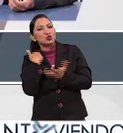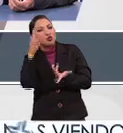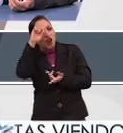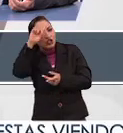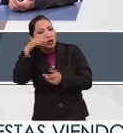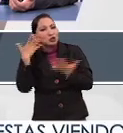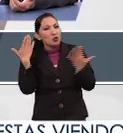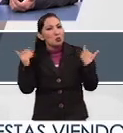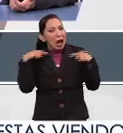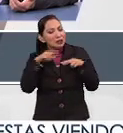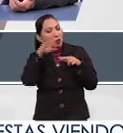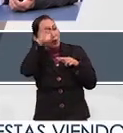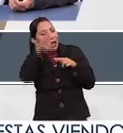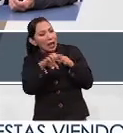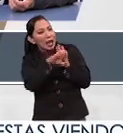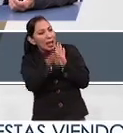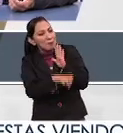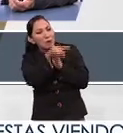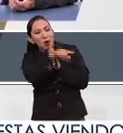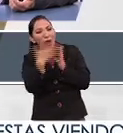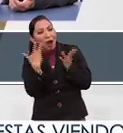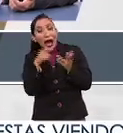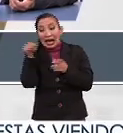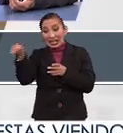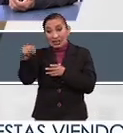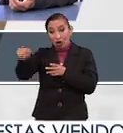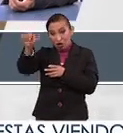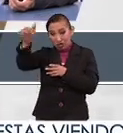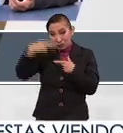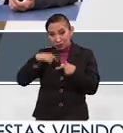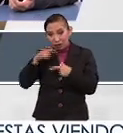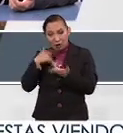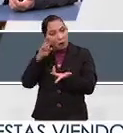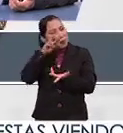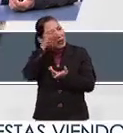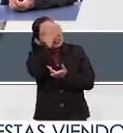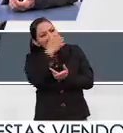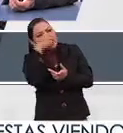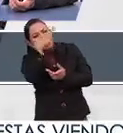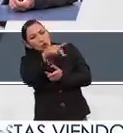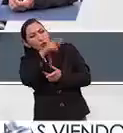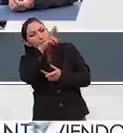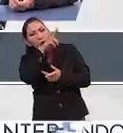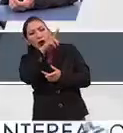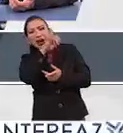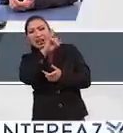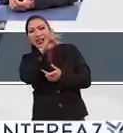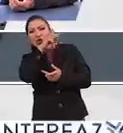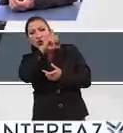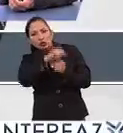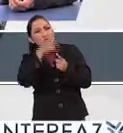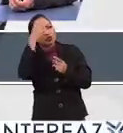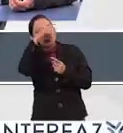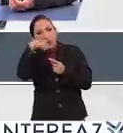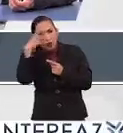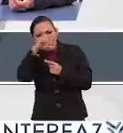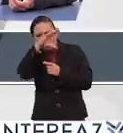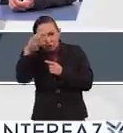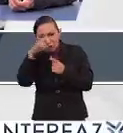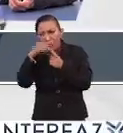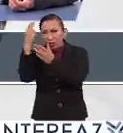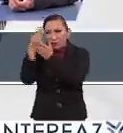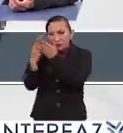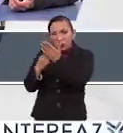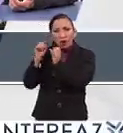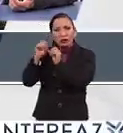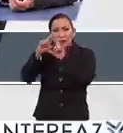tutor, su ejemplo a seguir, pues hicieron una serie de trabajos interpretando a Rius, ya sea retratos, sean algunas